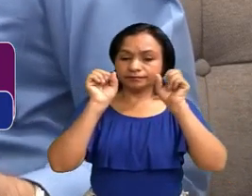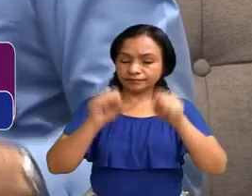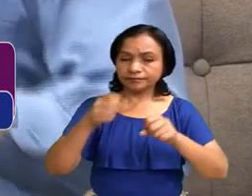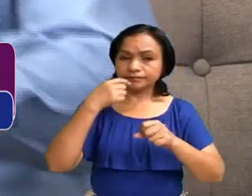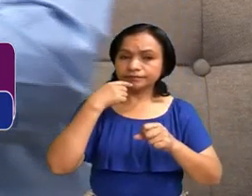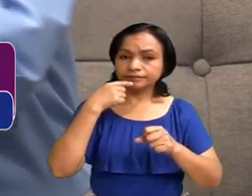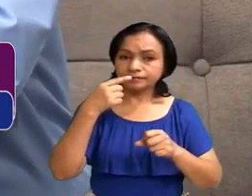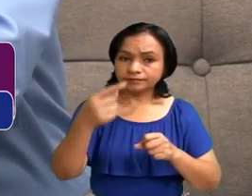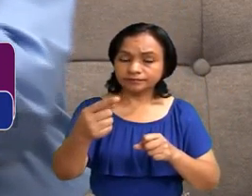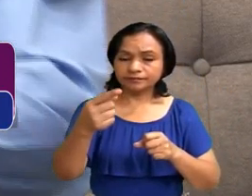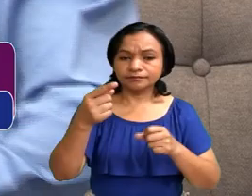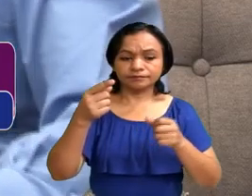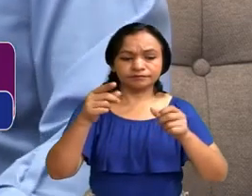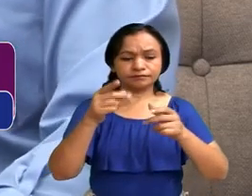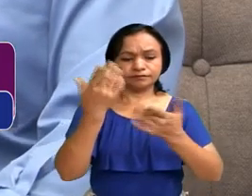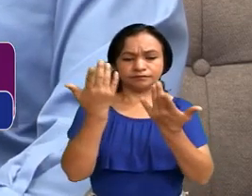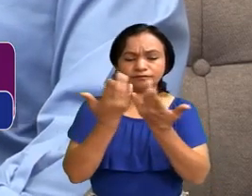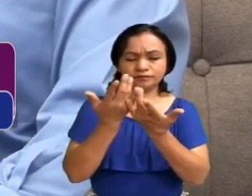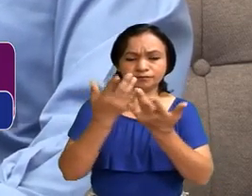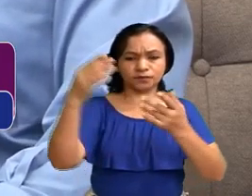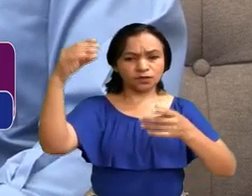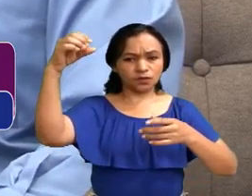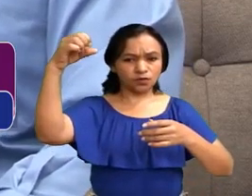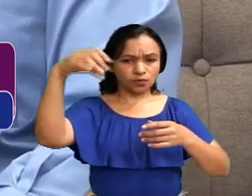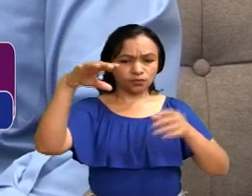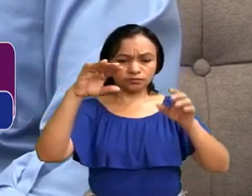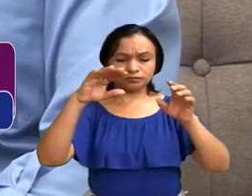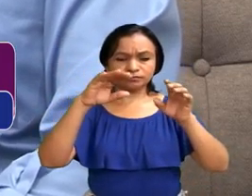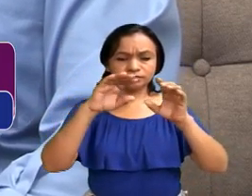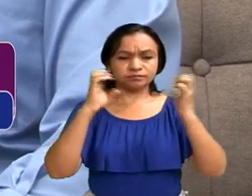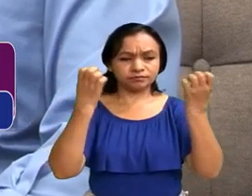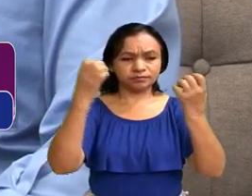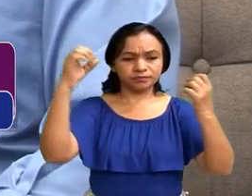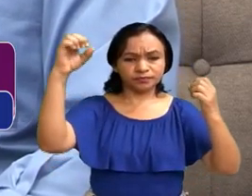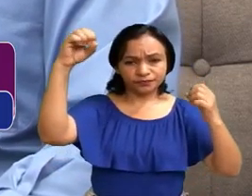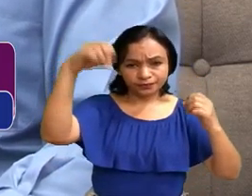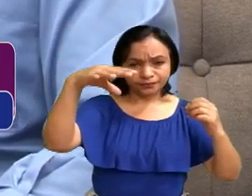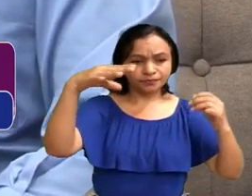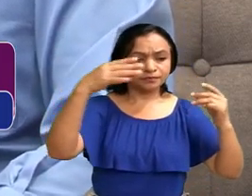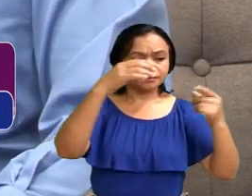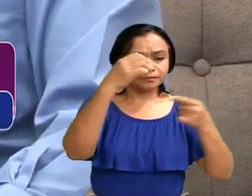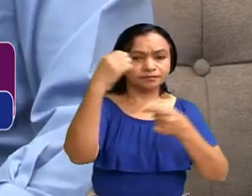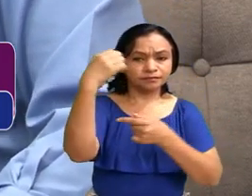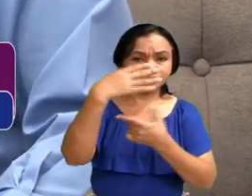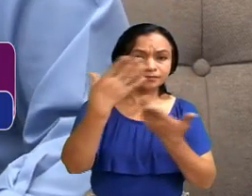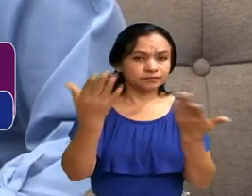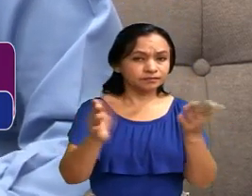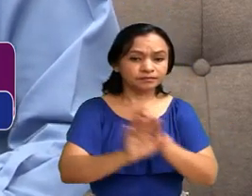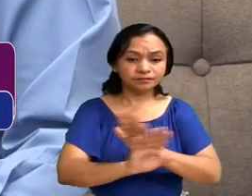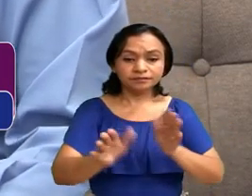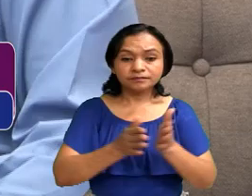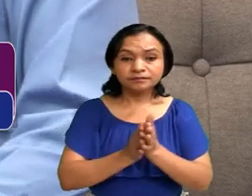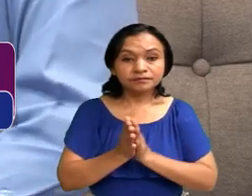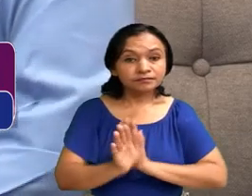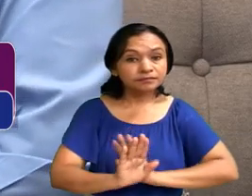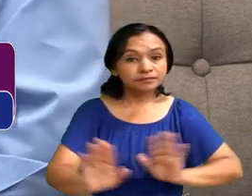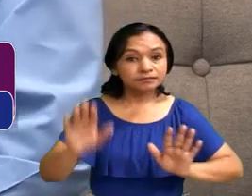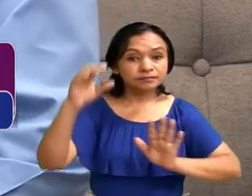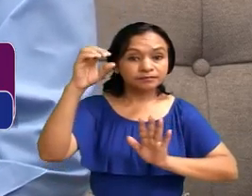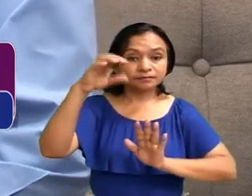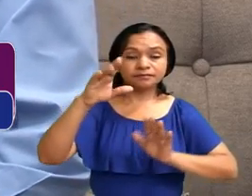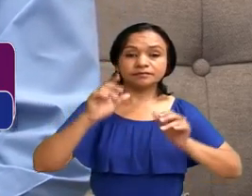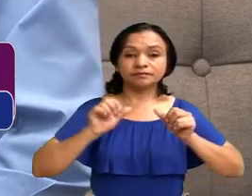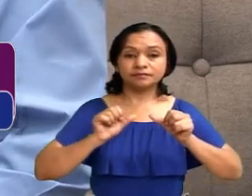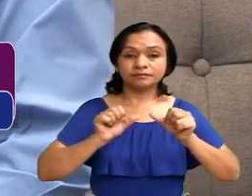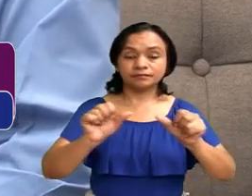Le llegamos a instalar, pero mantenemos, independiente que ya se le iluminó el estadio,